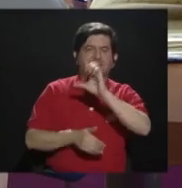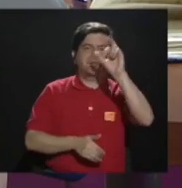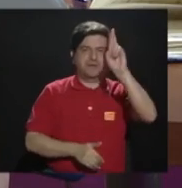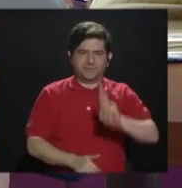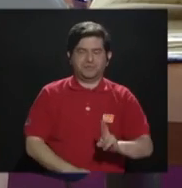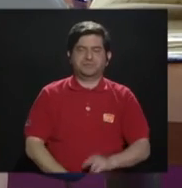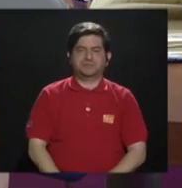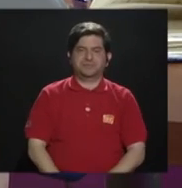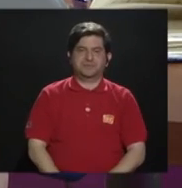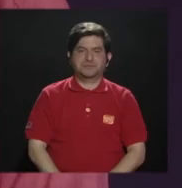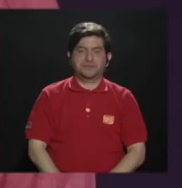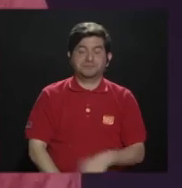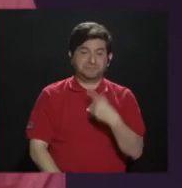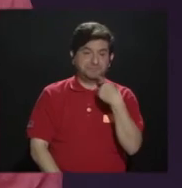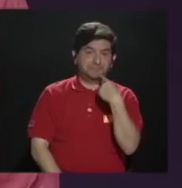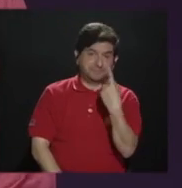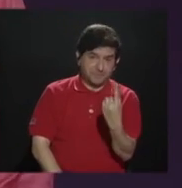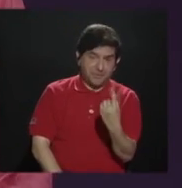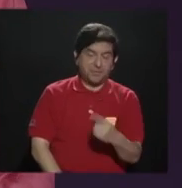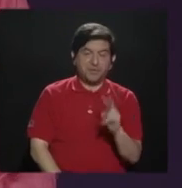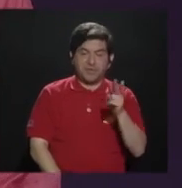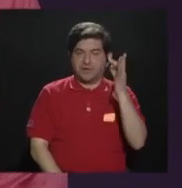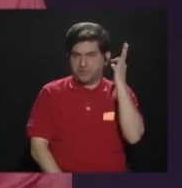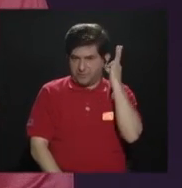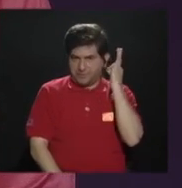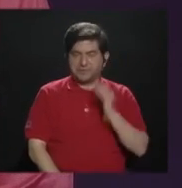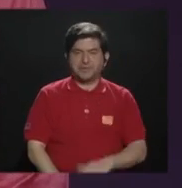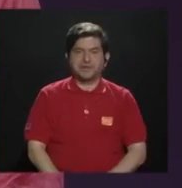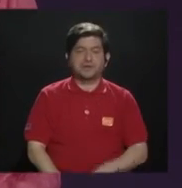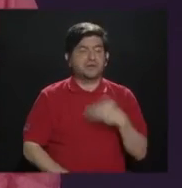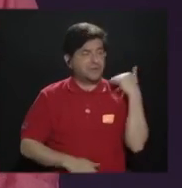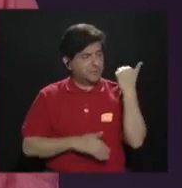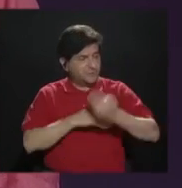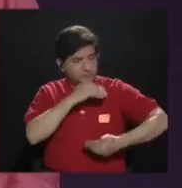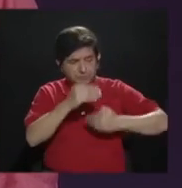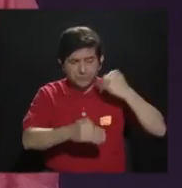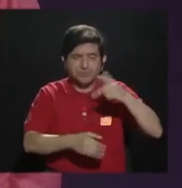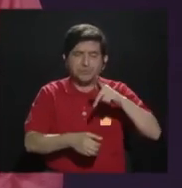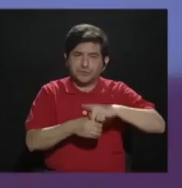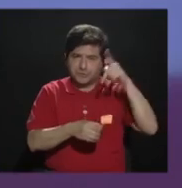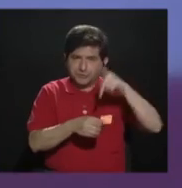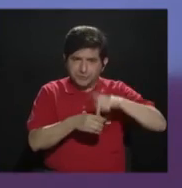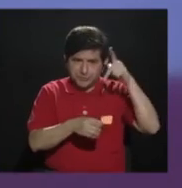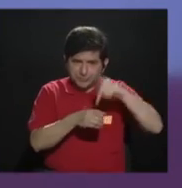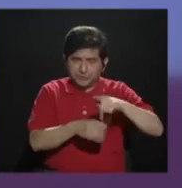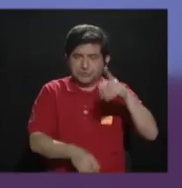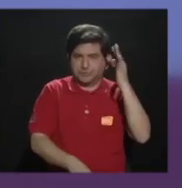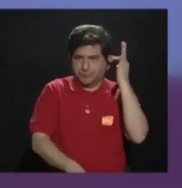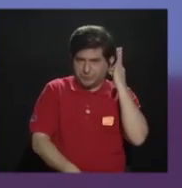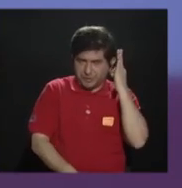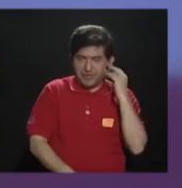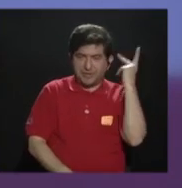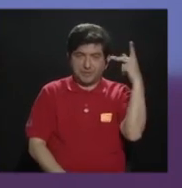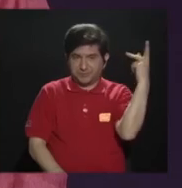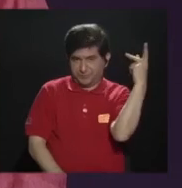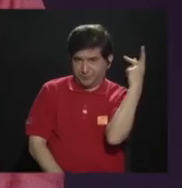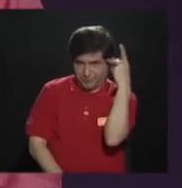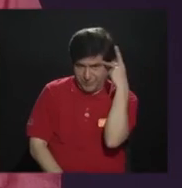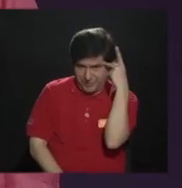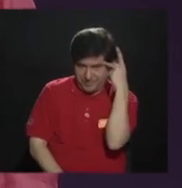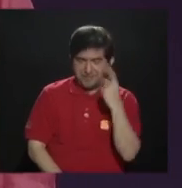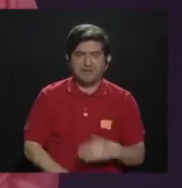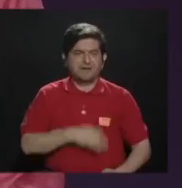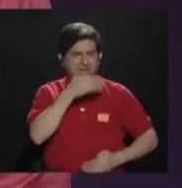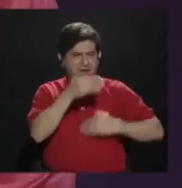Rica. Como bien decían las compañeras, el proceso de participación de las mujeres en política,